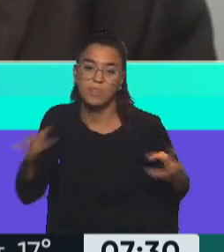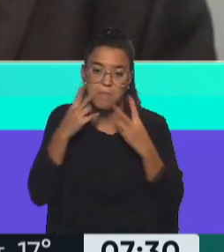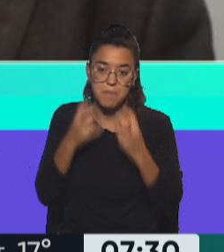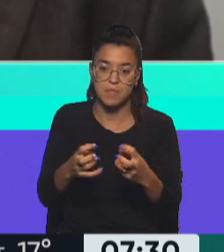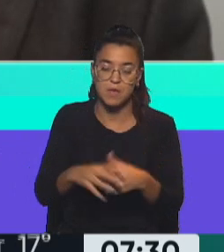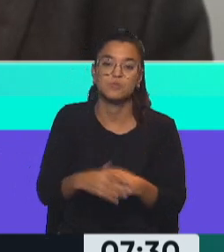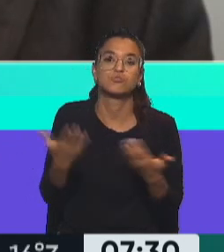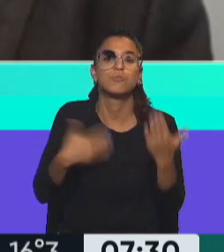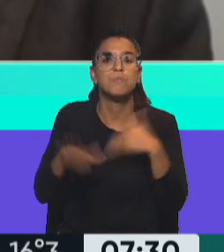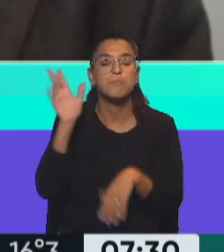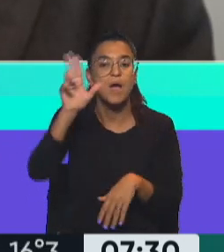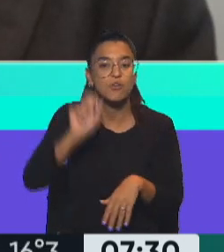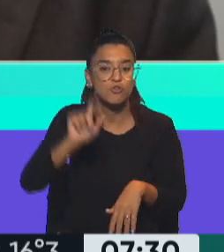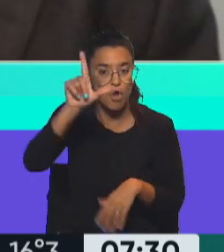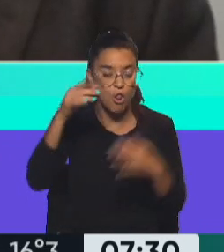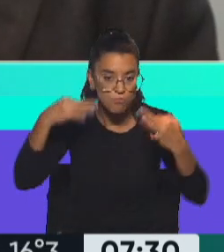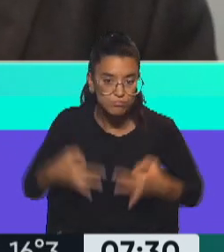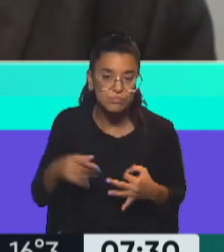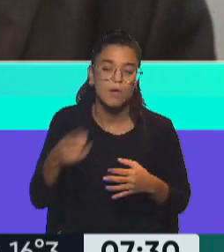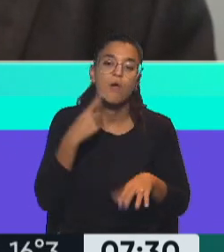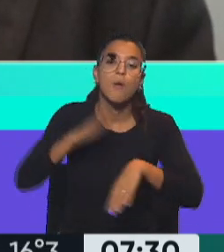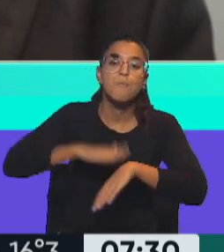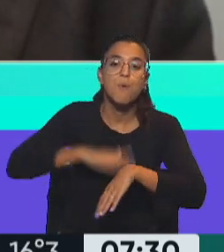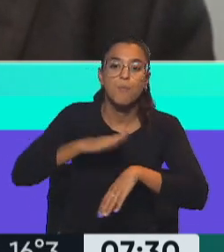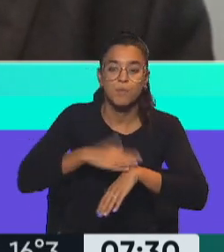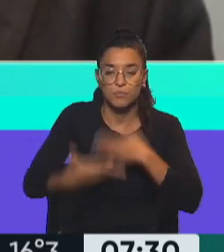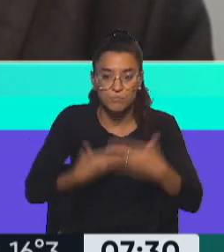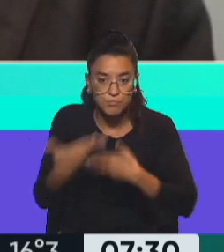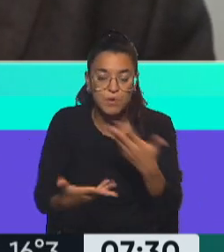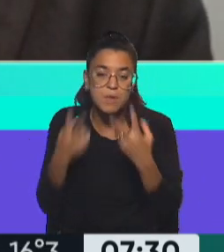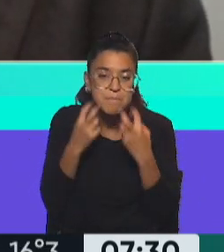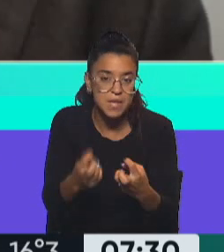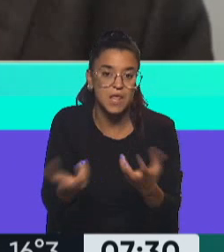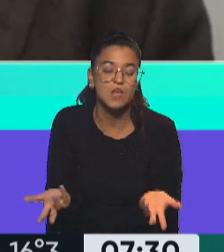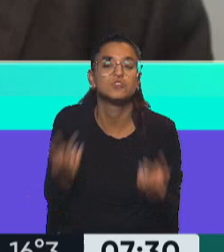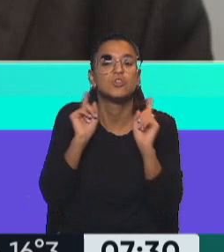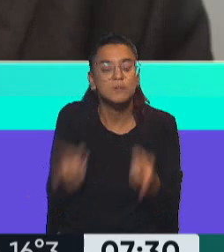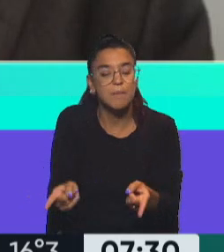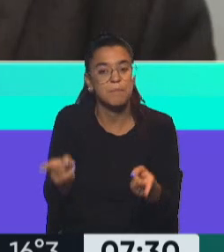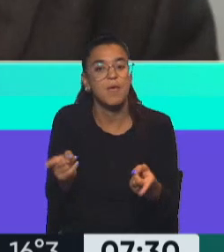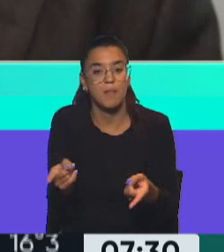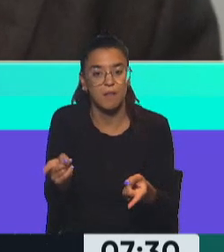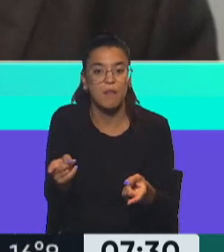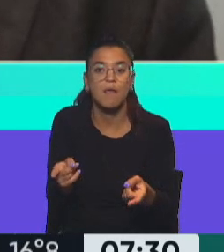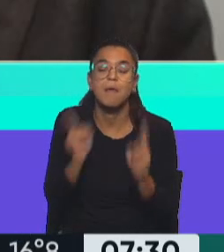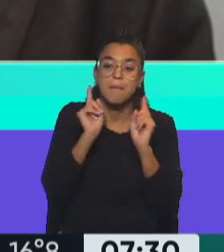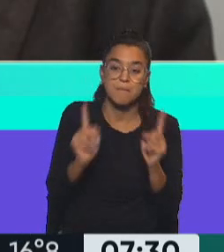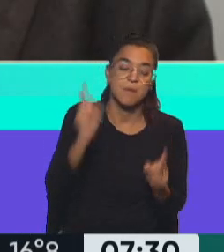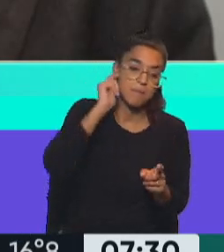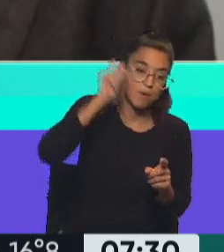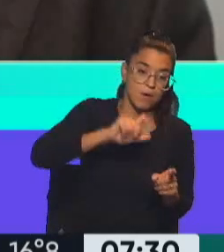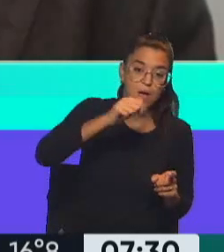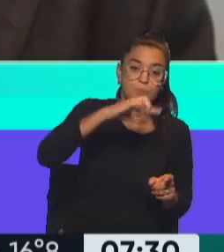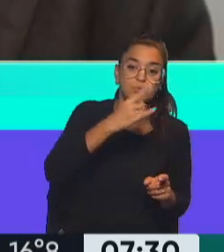decir, ejercer un rol activo al momento de llevar adelante la investigación y acompañar tanto a la jueza María